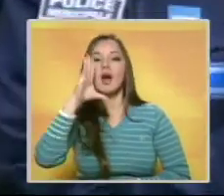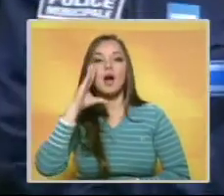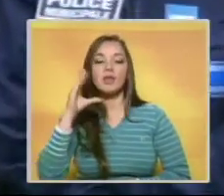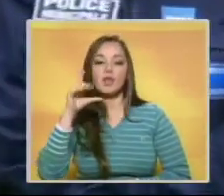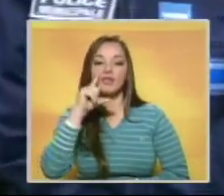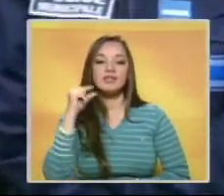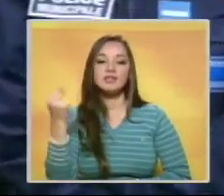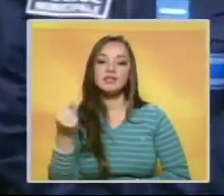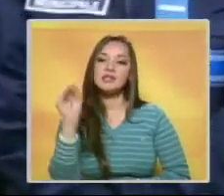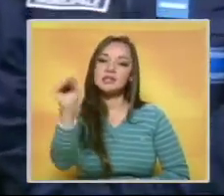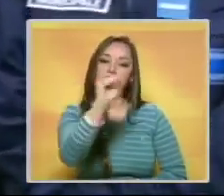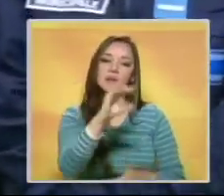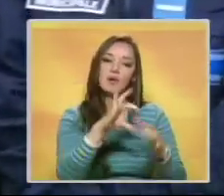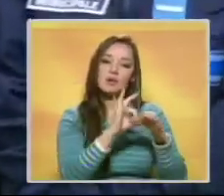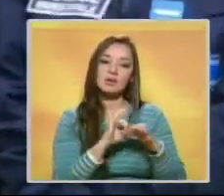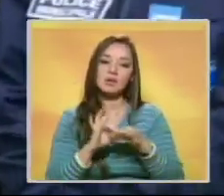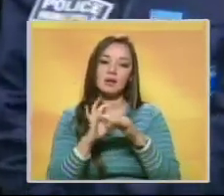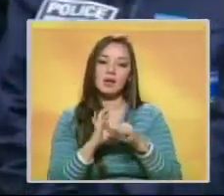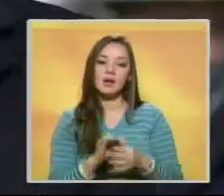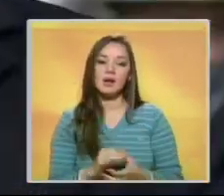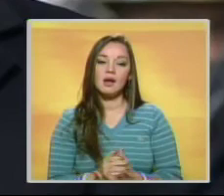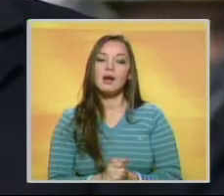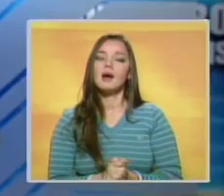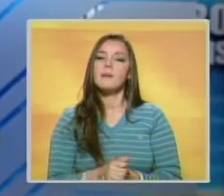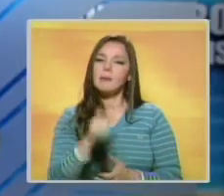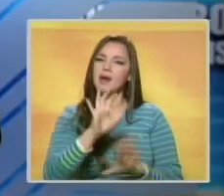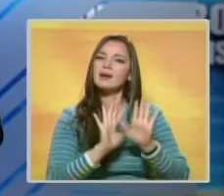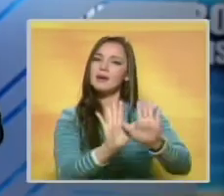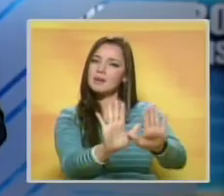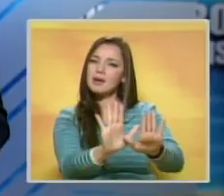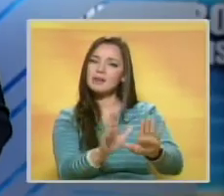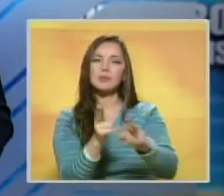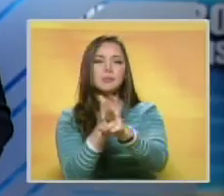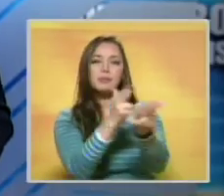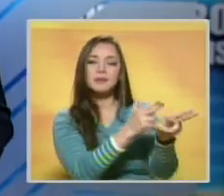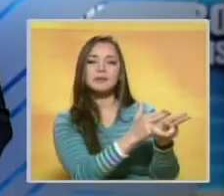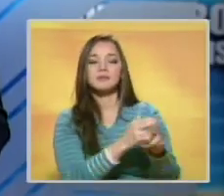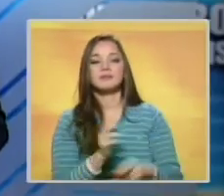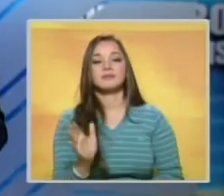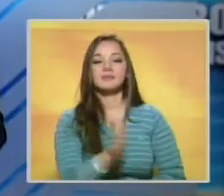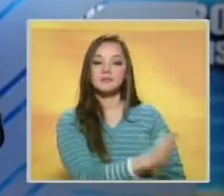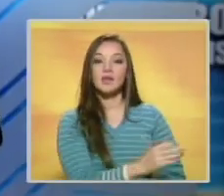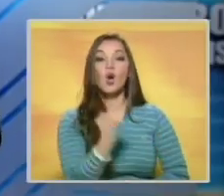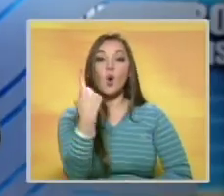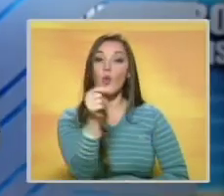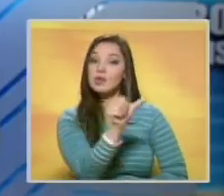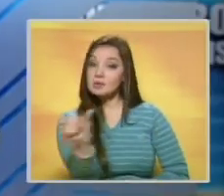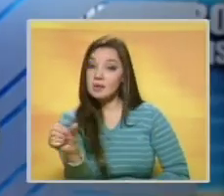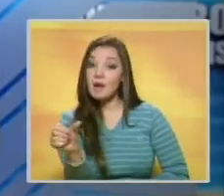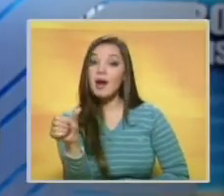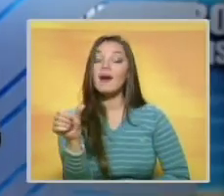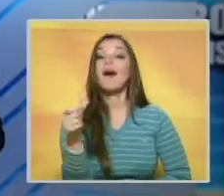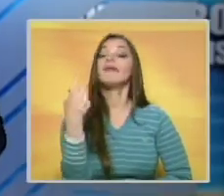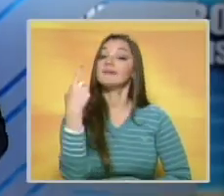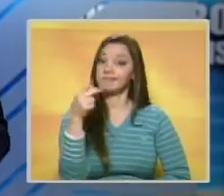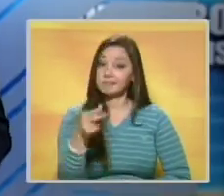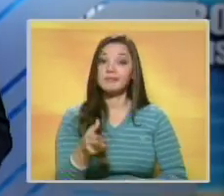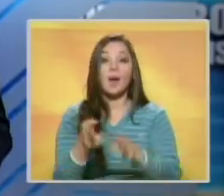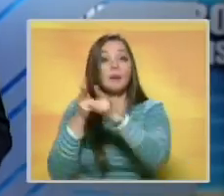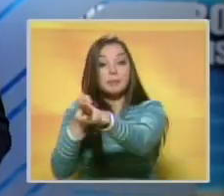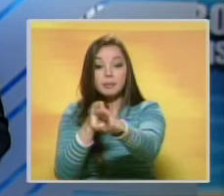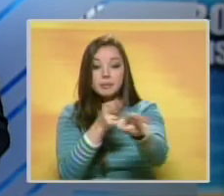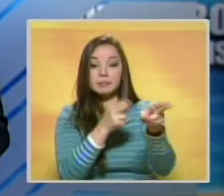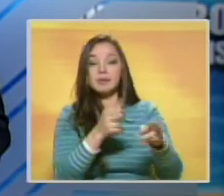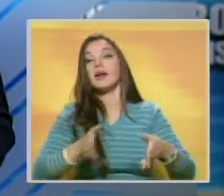unidad para hacerle frente al terrorismo. A una semana del asalto terrorista que conmocionó al mundo, el semanario